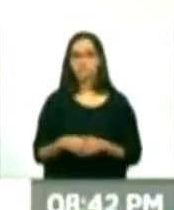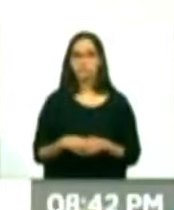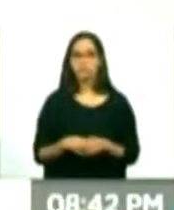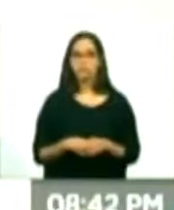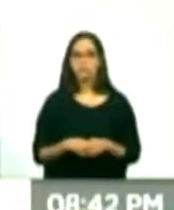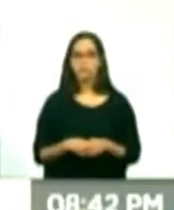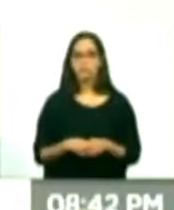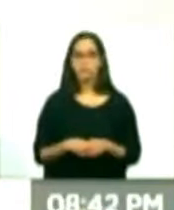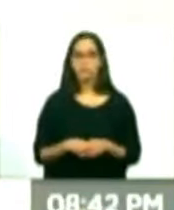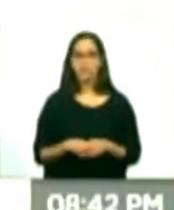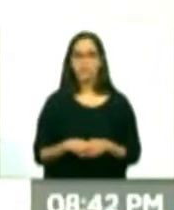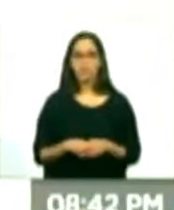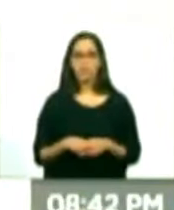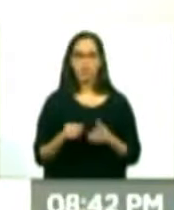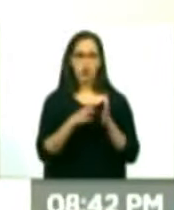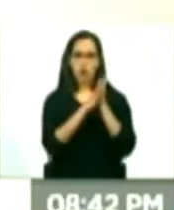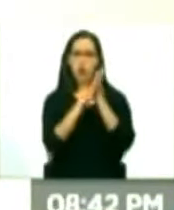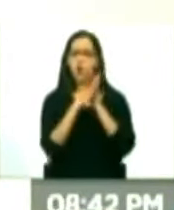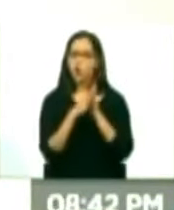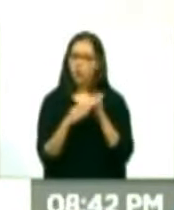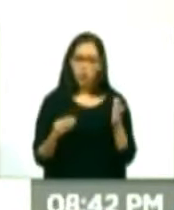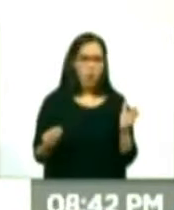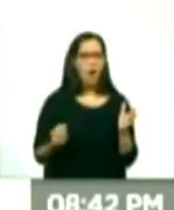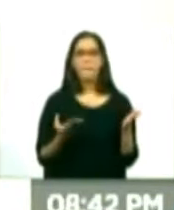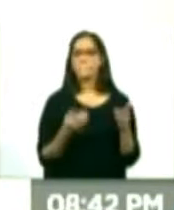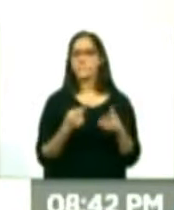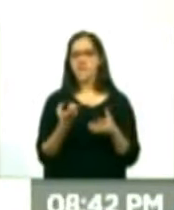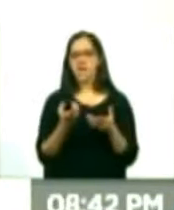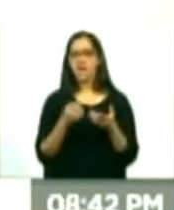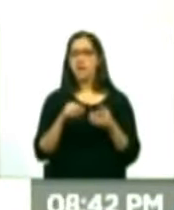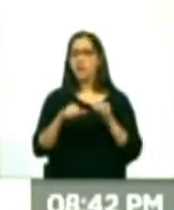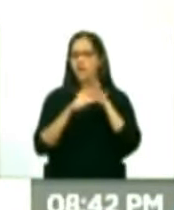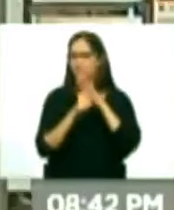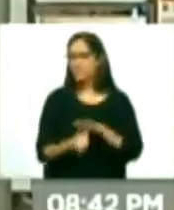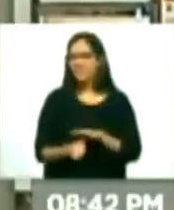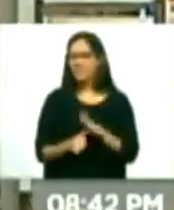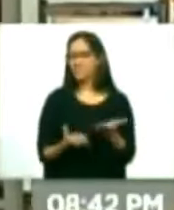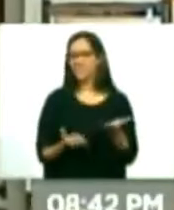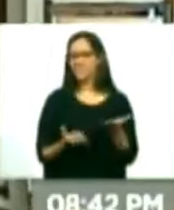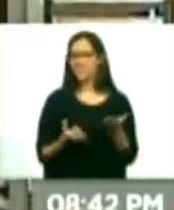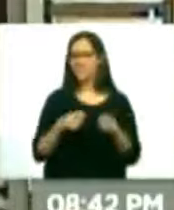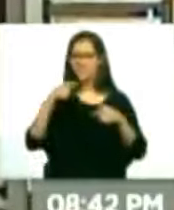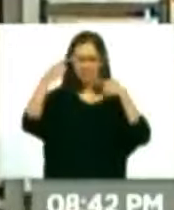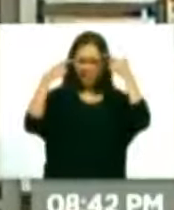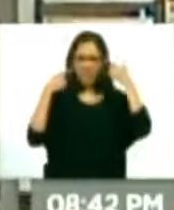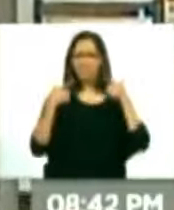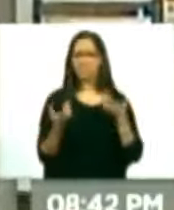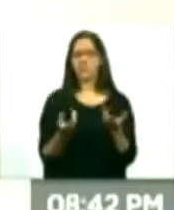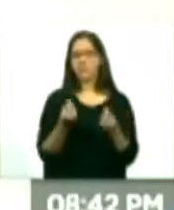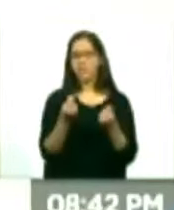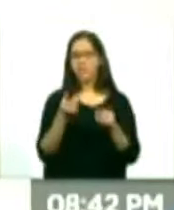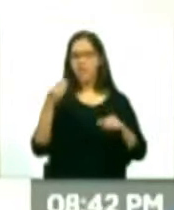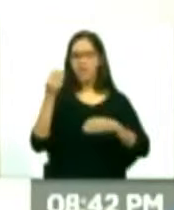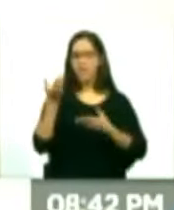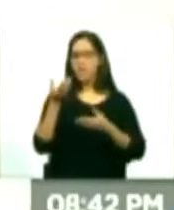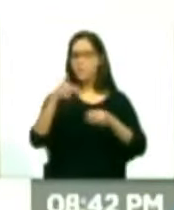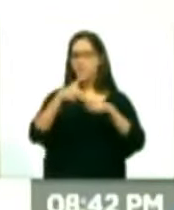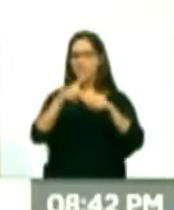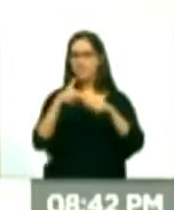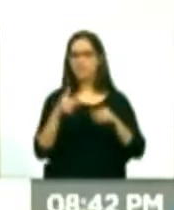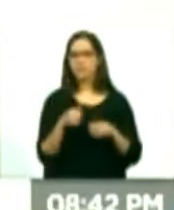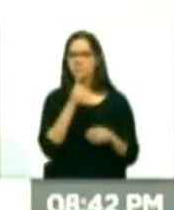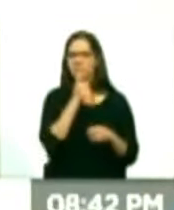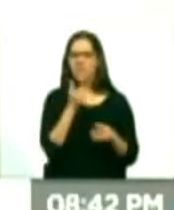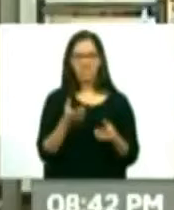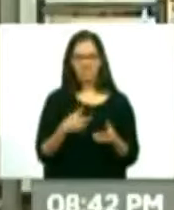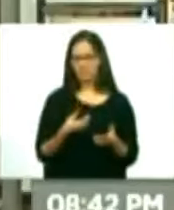Daniel Ortega copia hegemonía mediática chavista con dinero de PDVSA. ¿Cuál dinero de PDVSA? Ridículo. ¿Quién es este? Estados Unidos, Panampos. Por